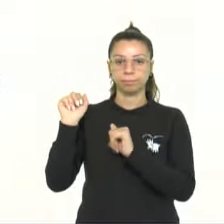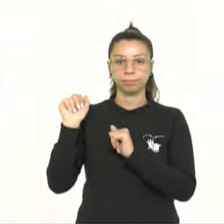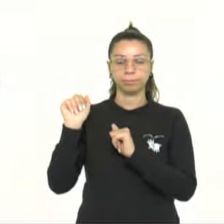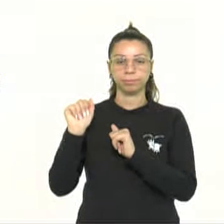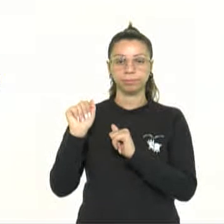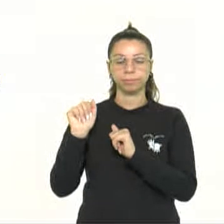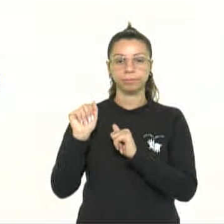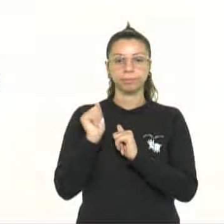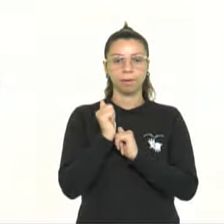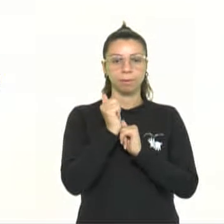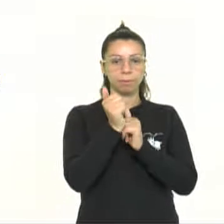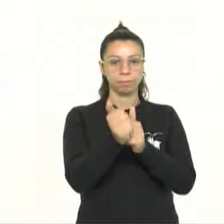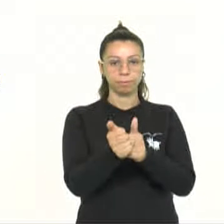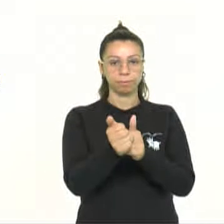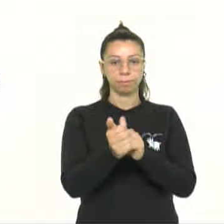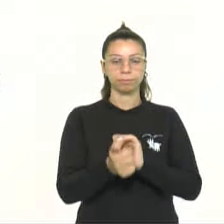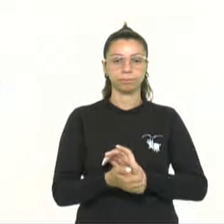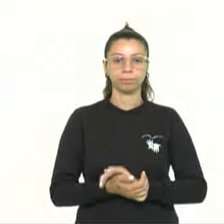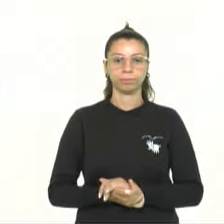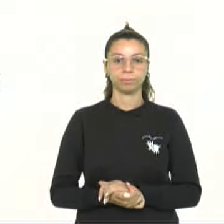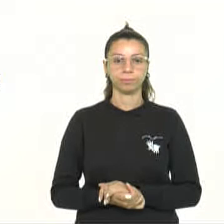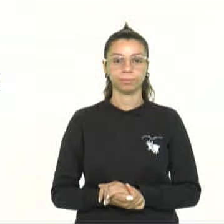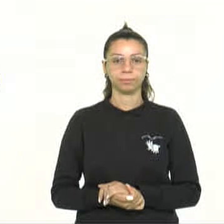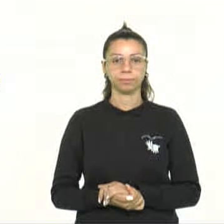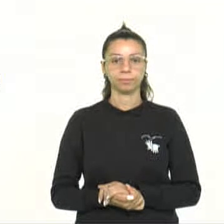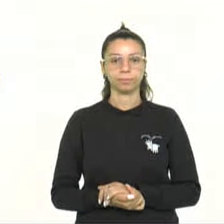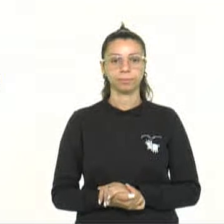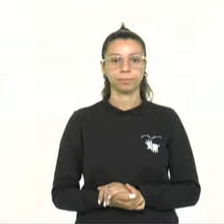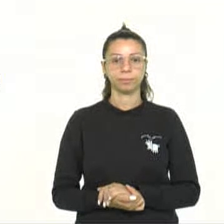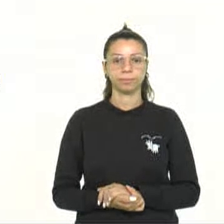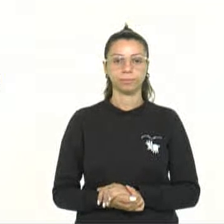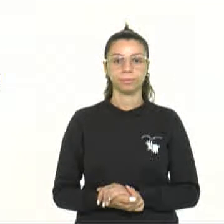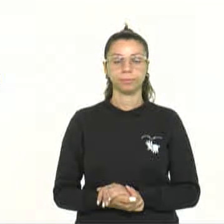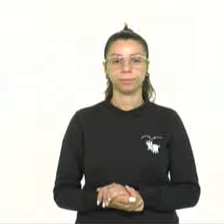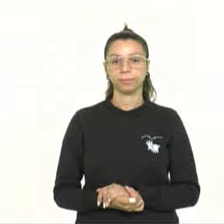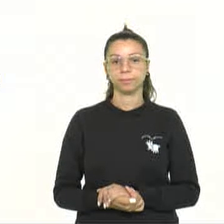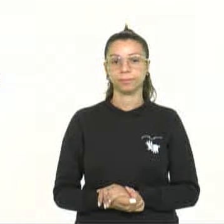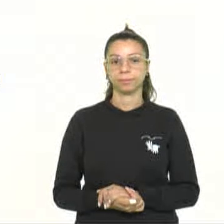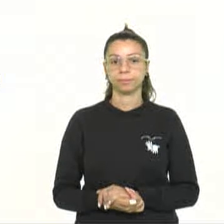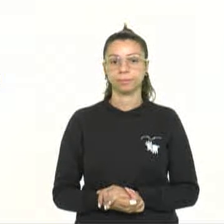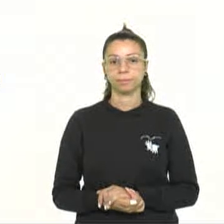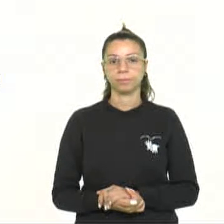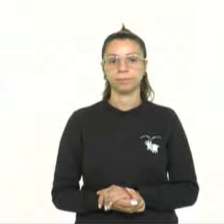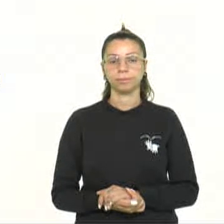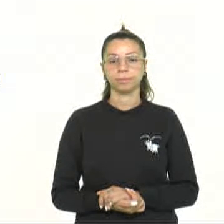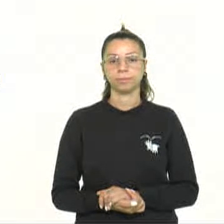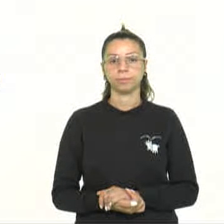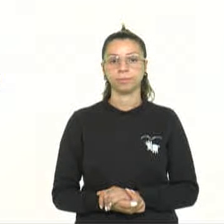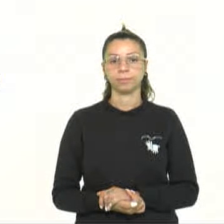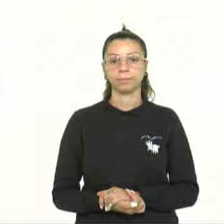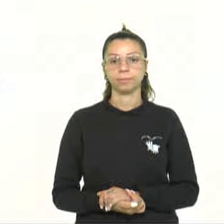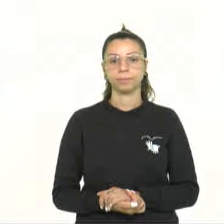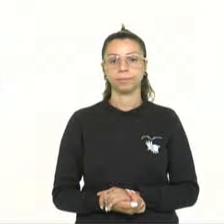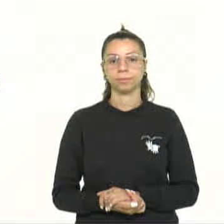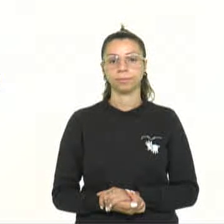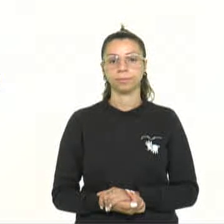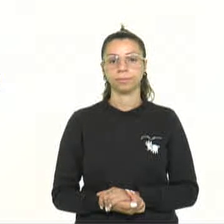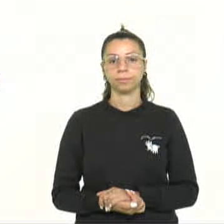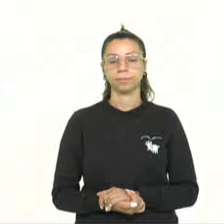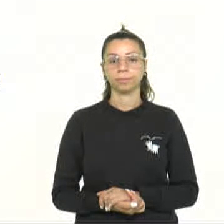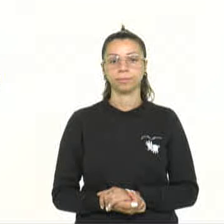diferencia o a la distinción entre personas, animales o cosas, a la variedad, a